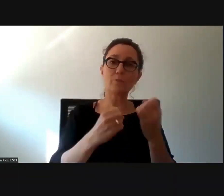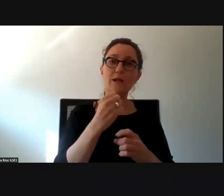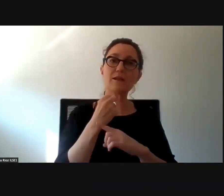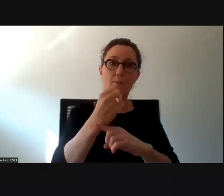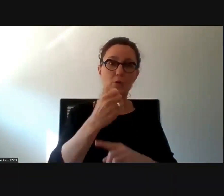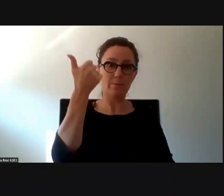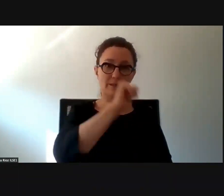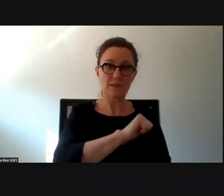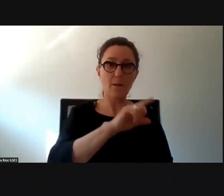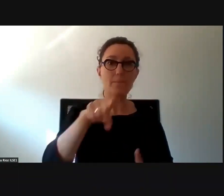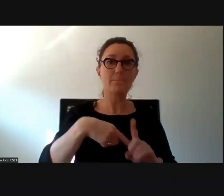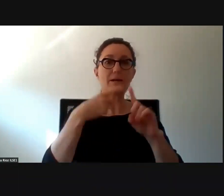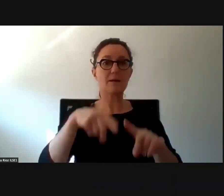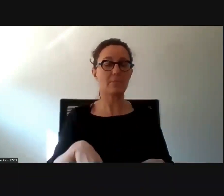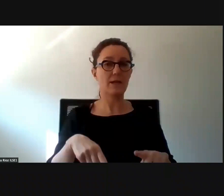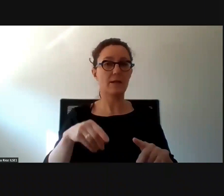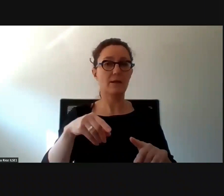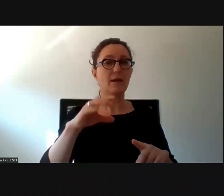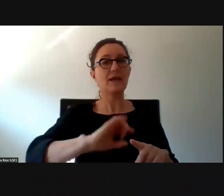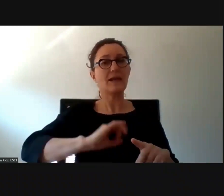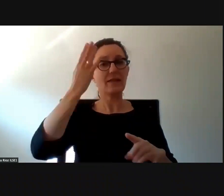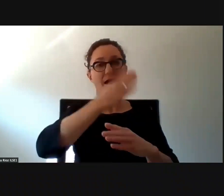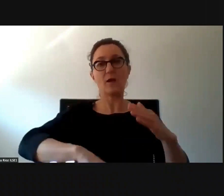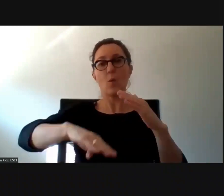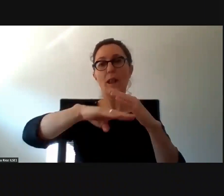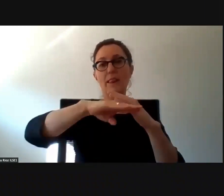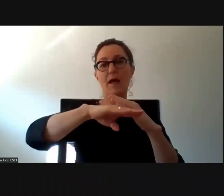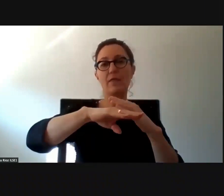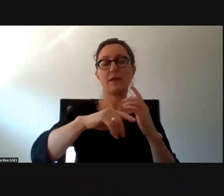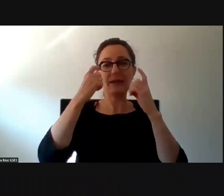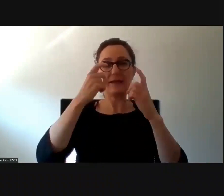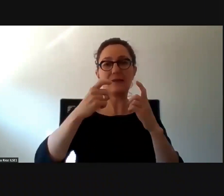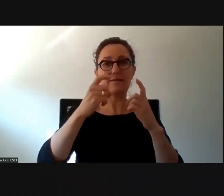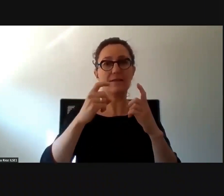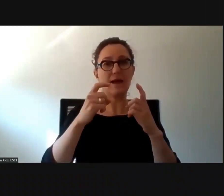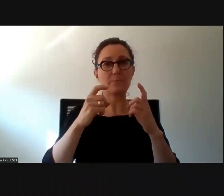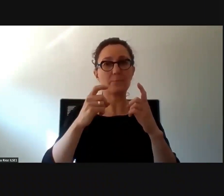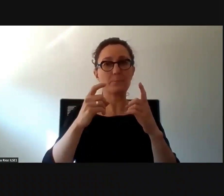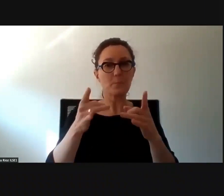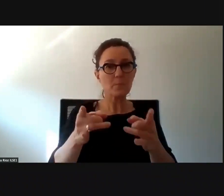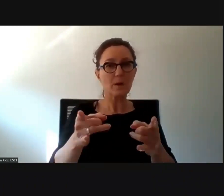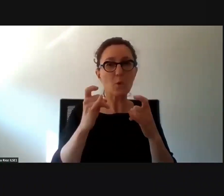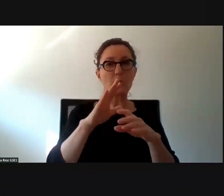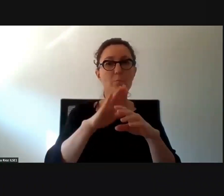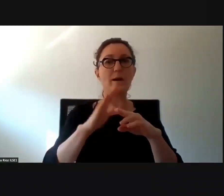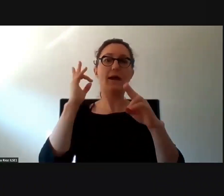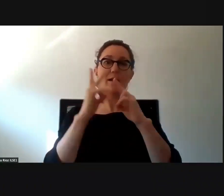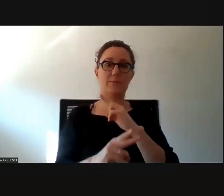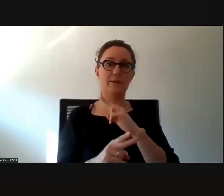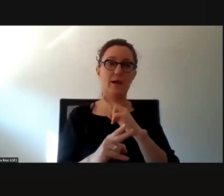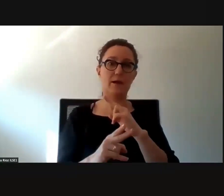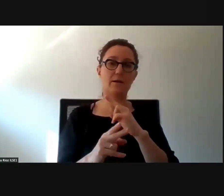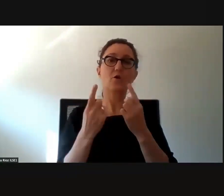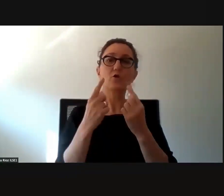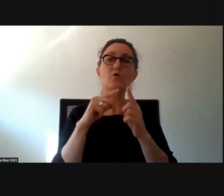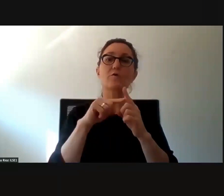atractiva la idea de igualdad y, por lo tanto, favorecer la desaparición de esta lacra mediante factores